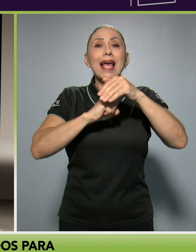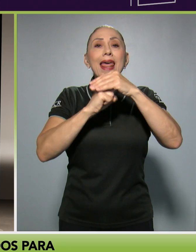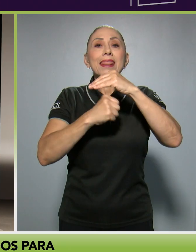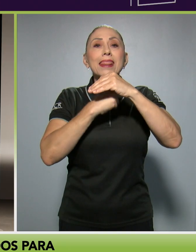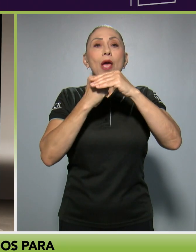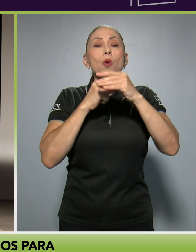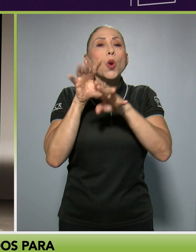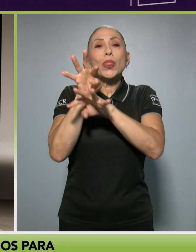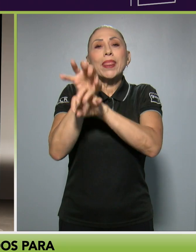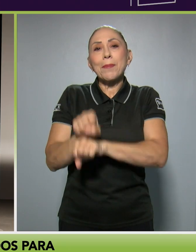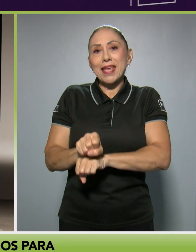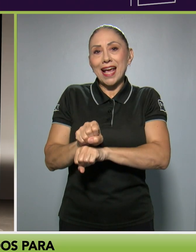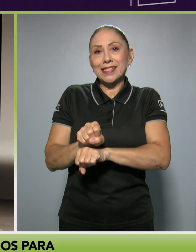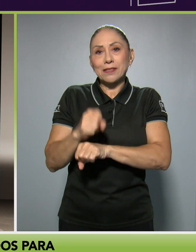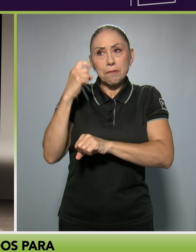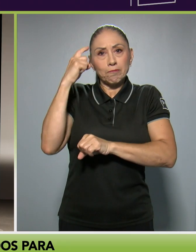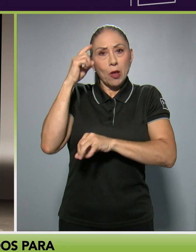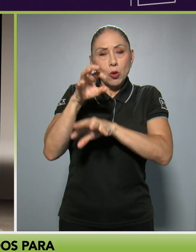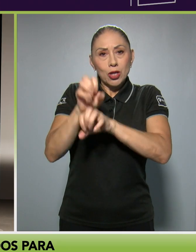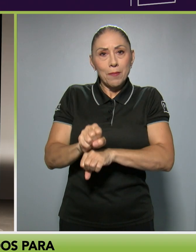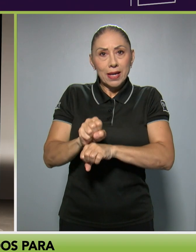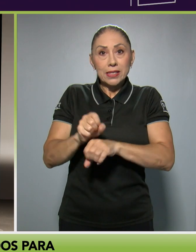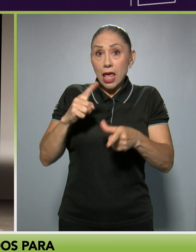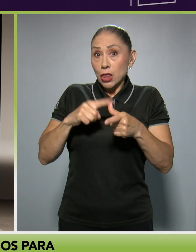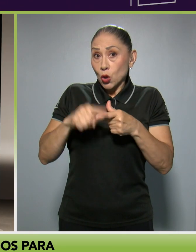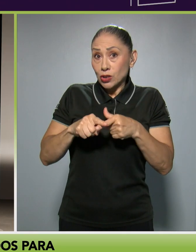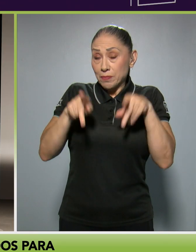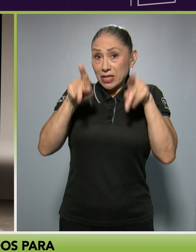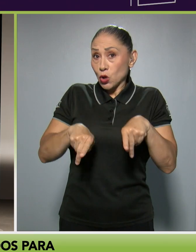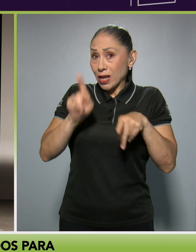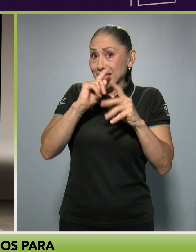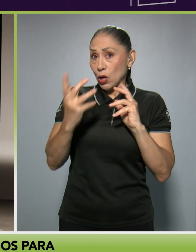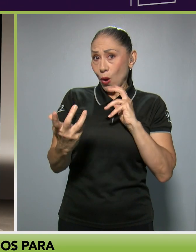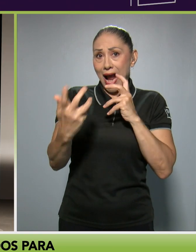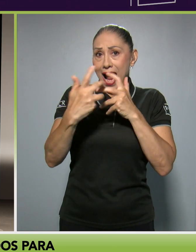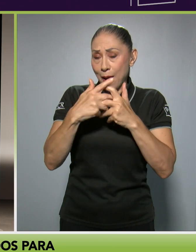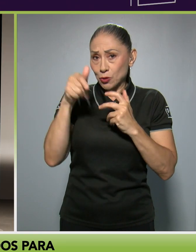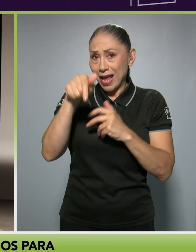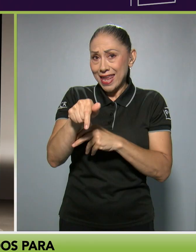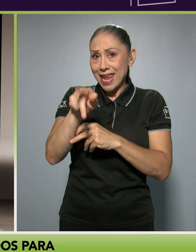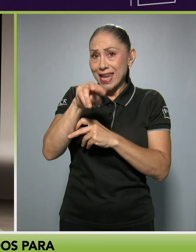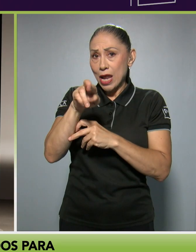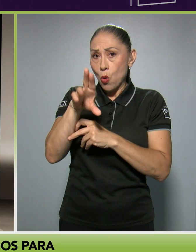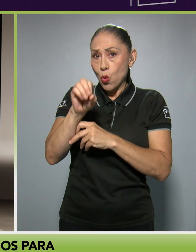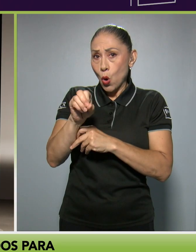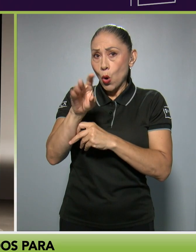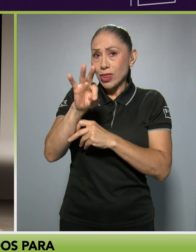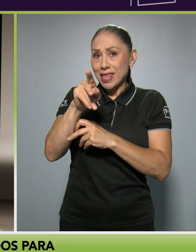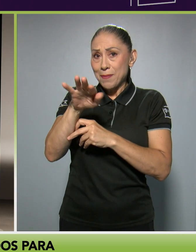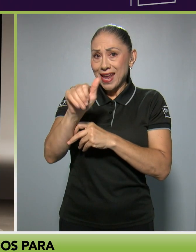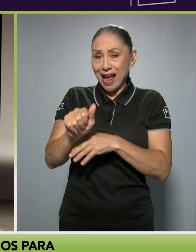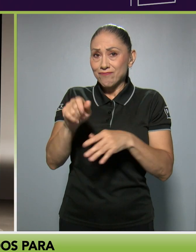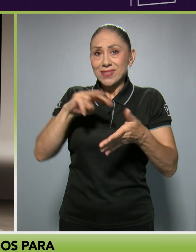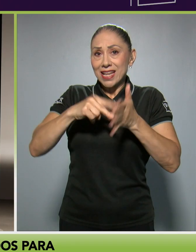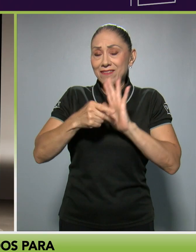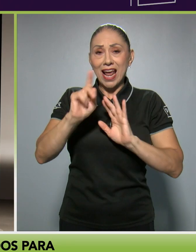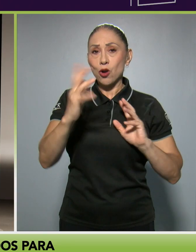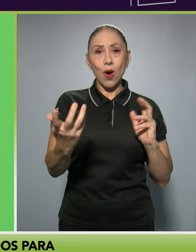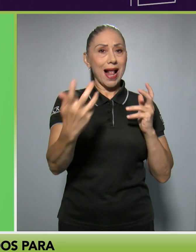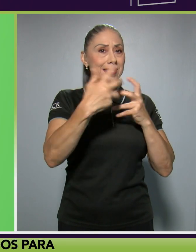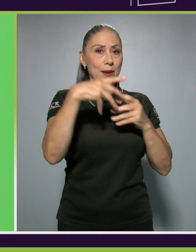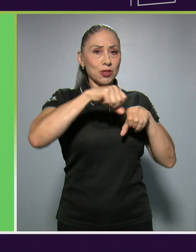personas que no encajamos dentro de esa visión neurotípica no calzamos en el sistema educativo y eso termina por